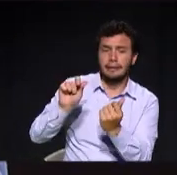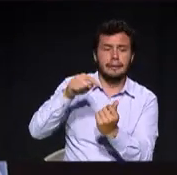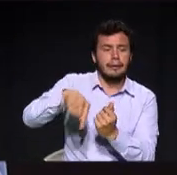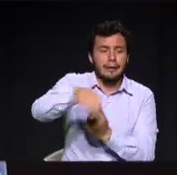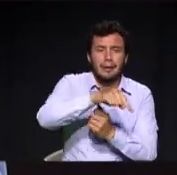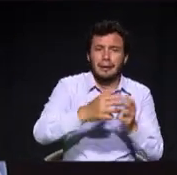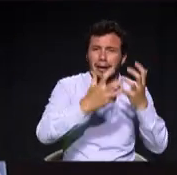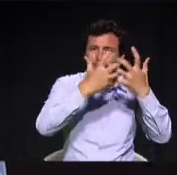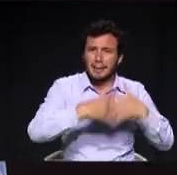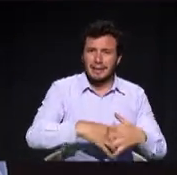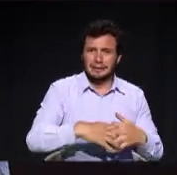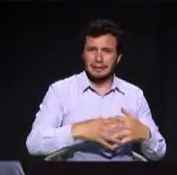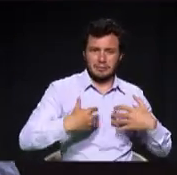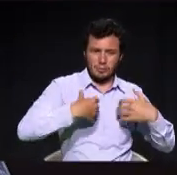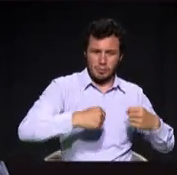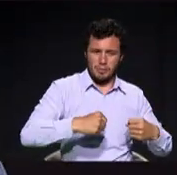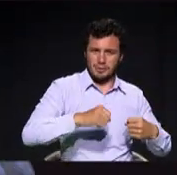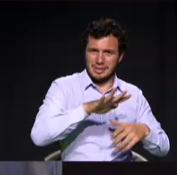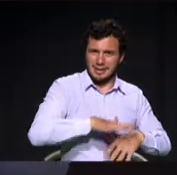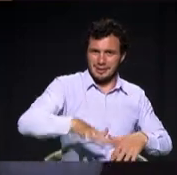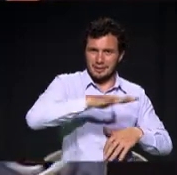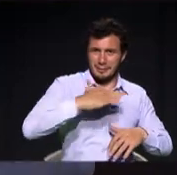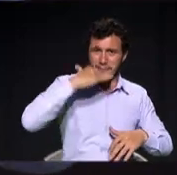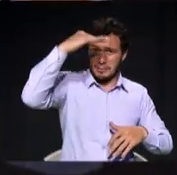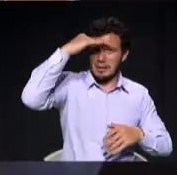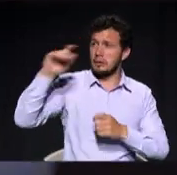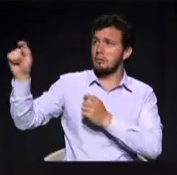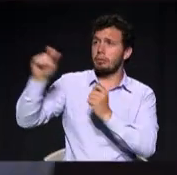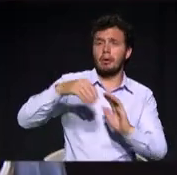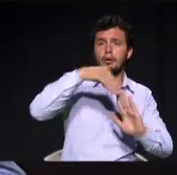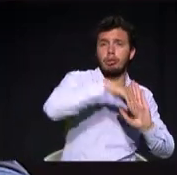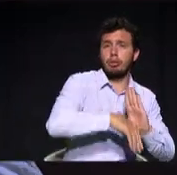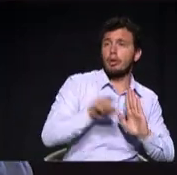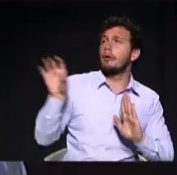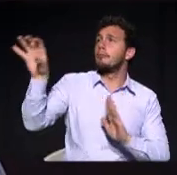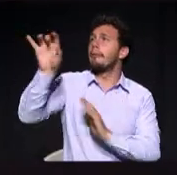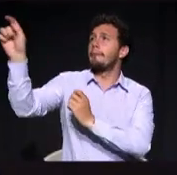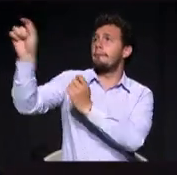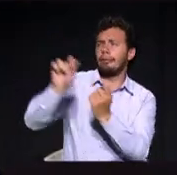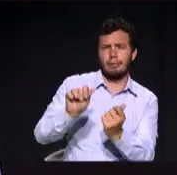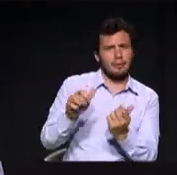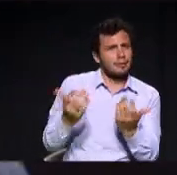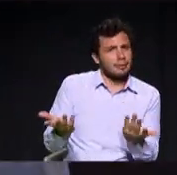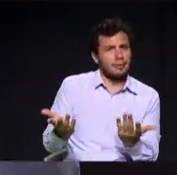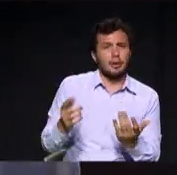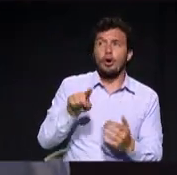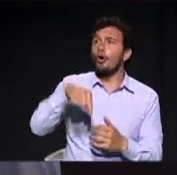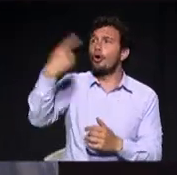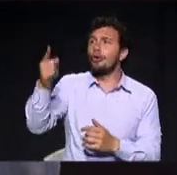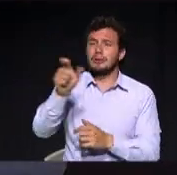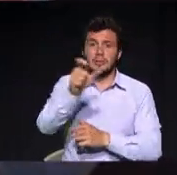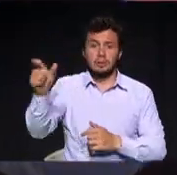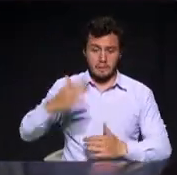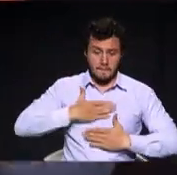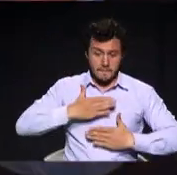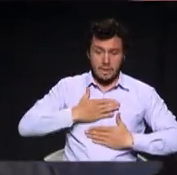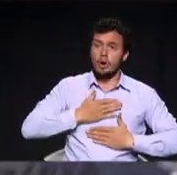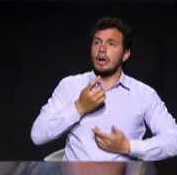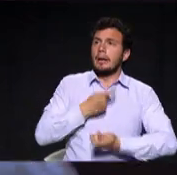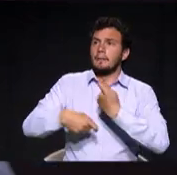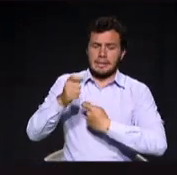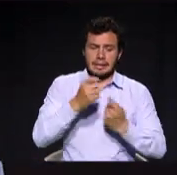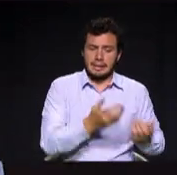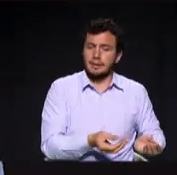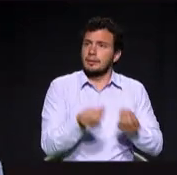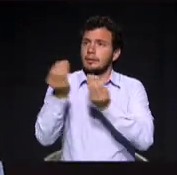de las importaciones y para además venderle a otros lo que nos pertenece lo que es nuestro hoy han vendido durante estos